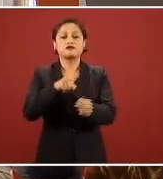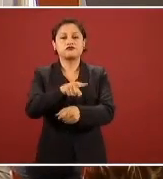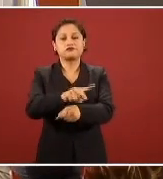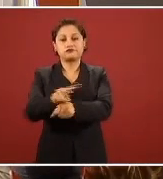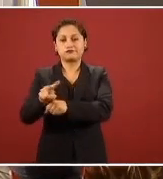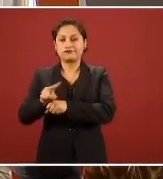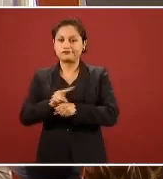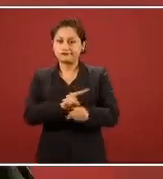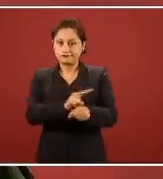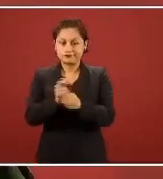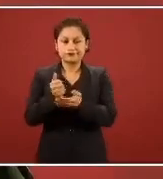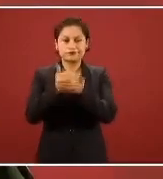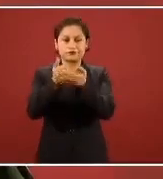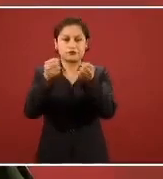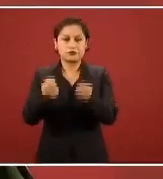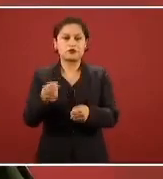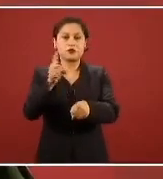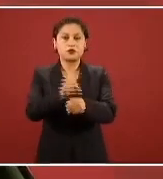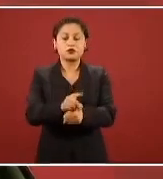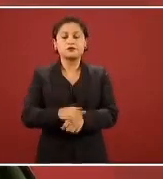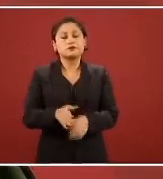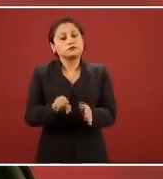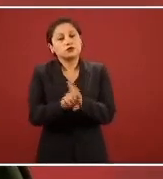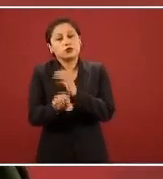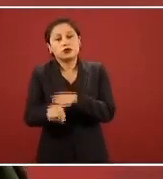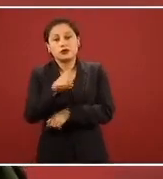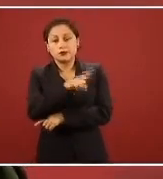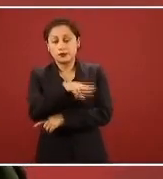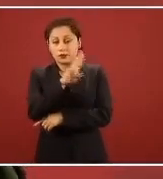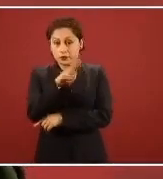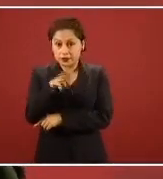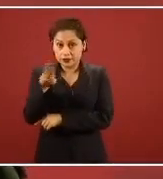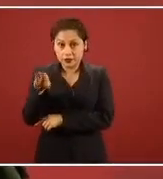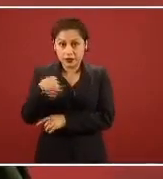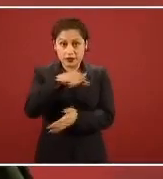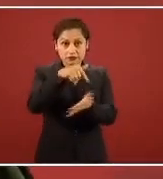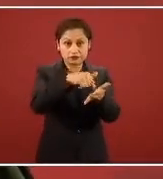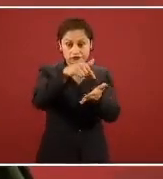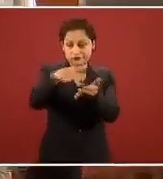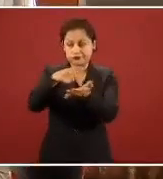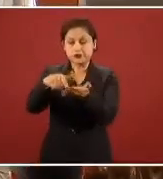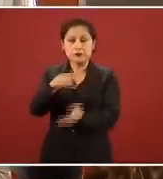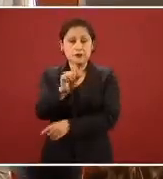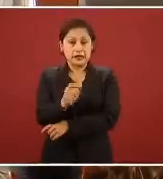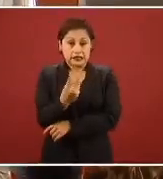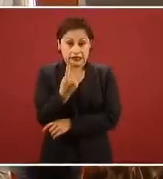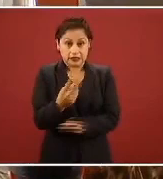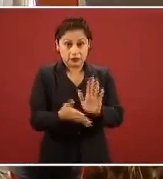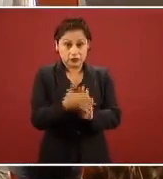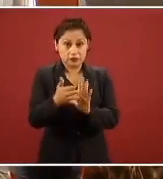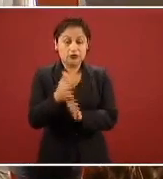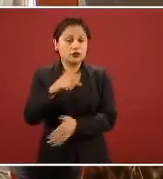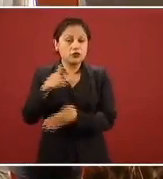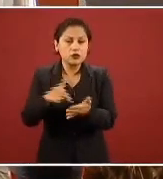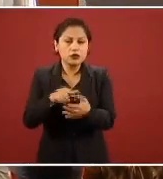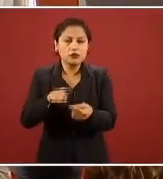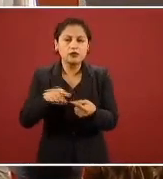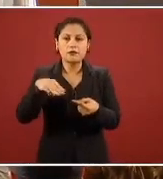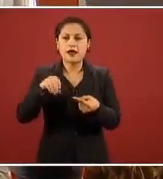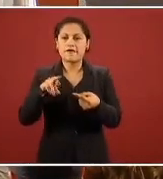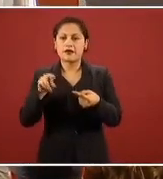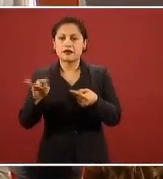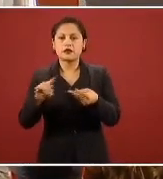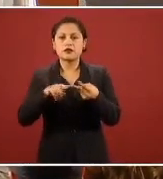En Michoacán, de las 22 instalaciones, estarán en Maravatío,